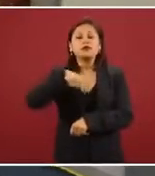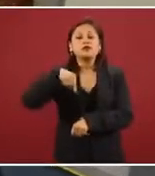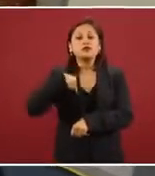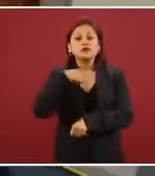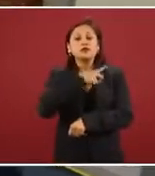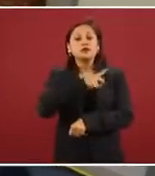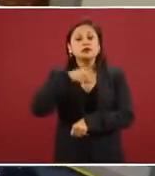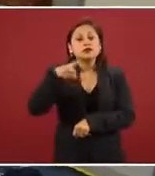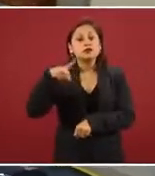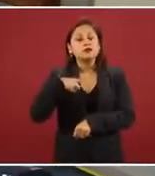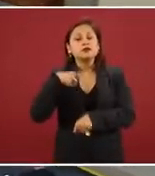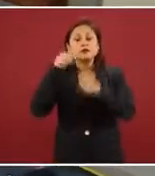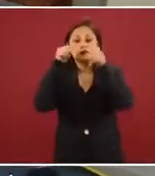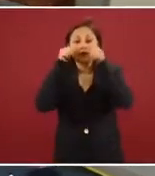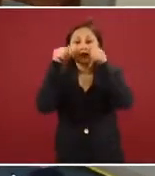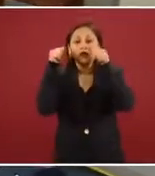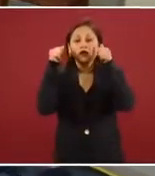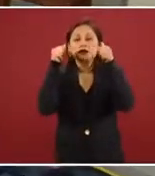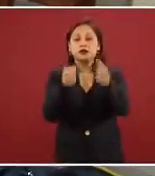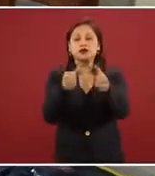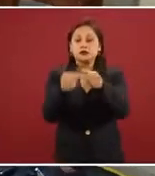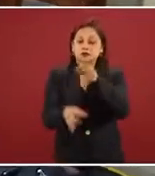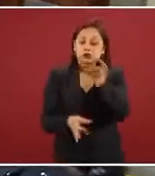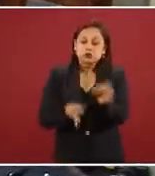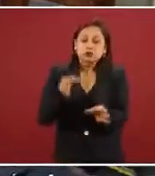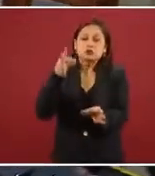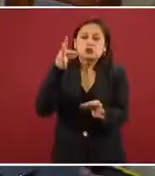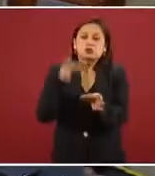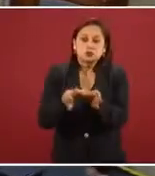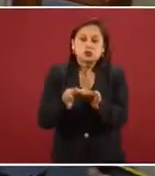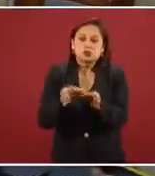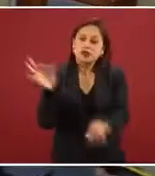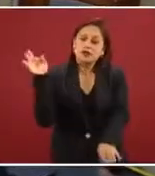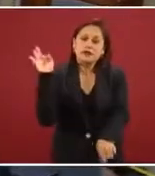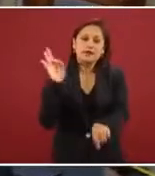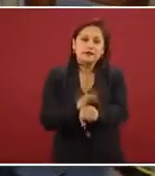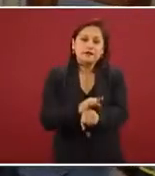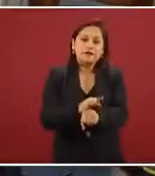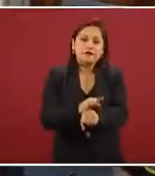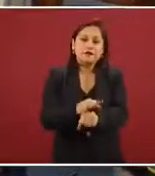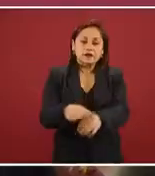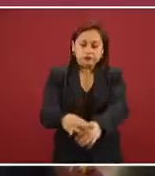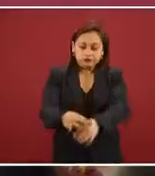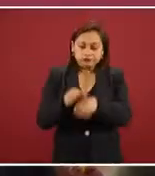en los hechos lo que establece la constitución